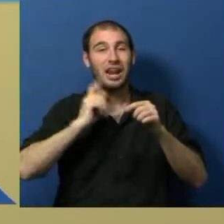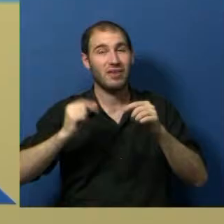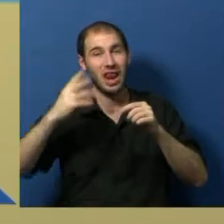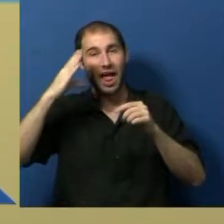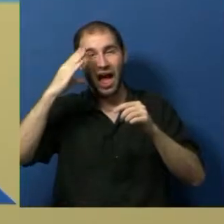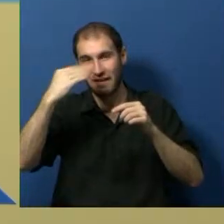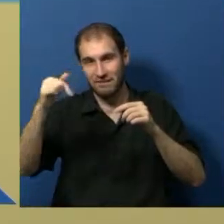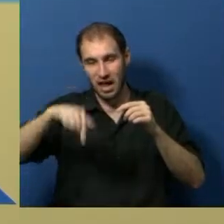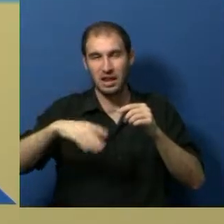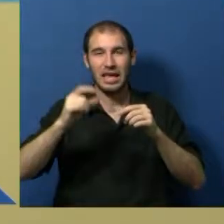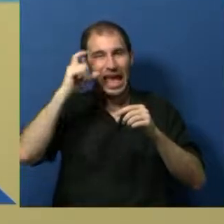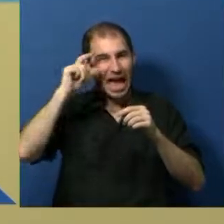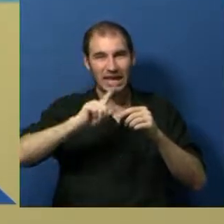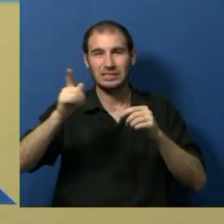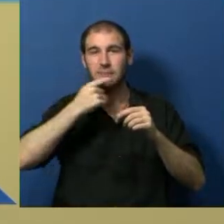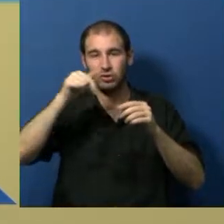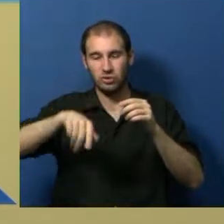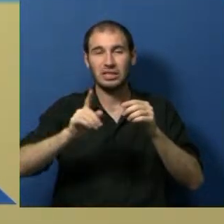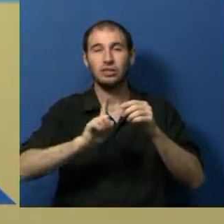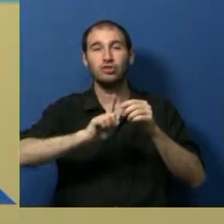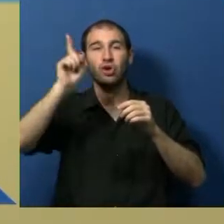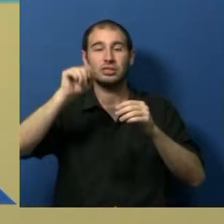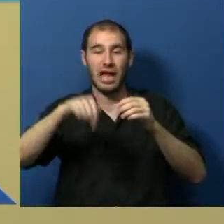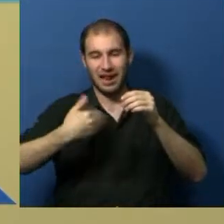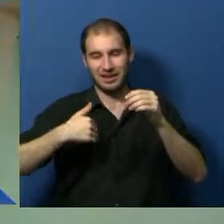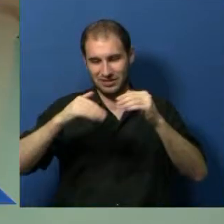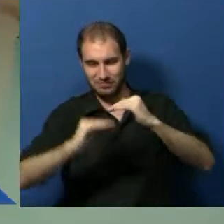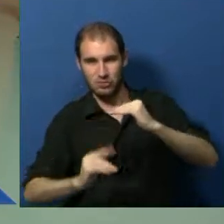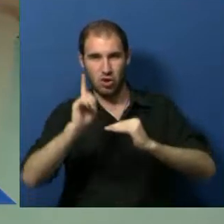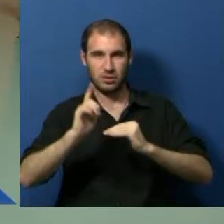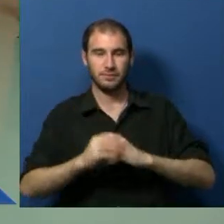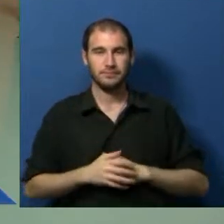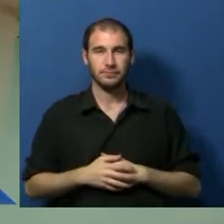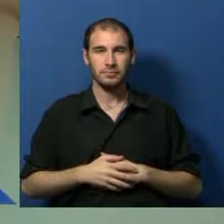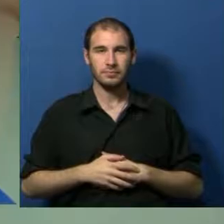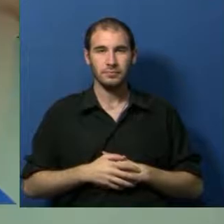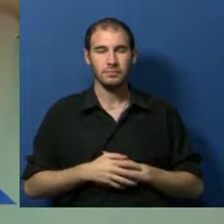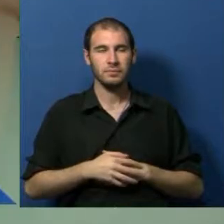General Alvear, uh-huh, el este de la provincia y el norte de la Patagonia. Bien.